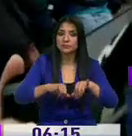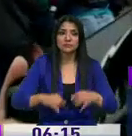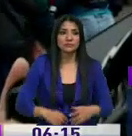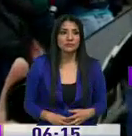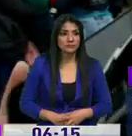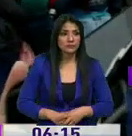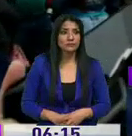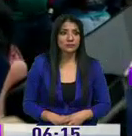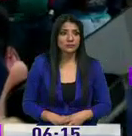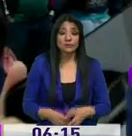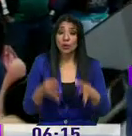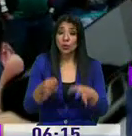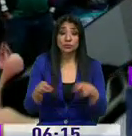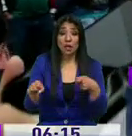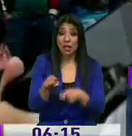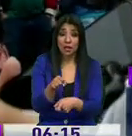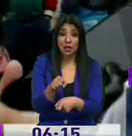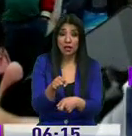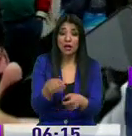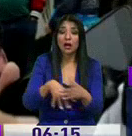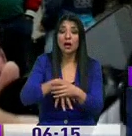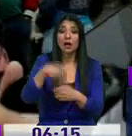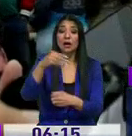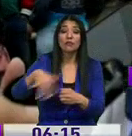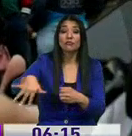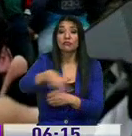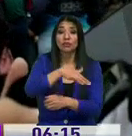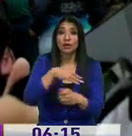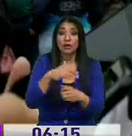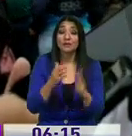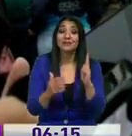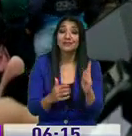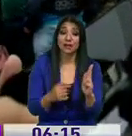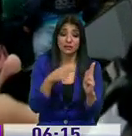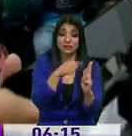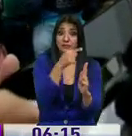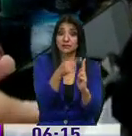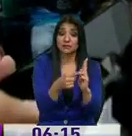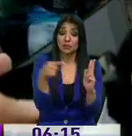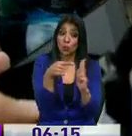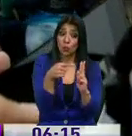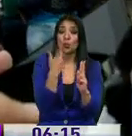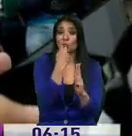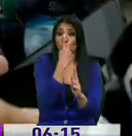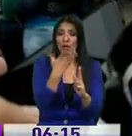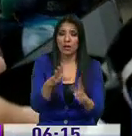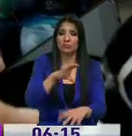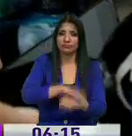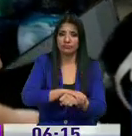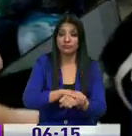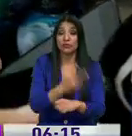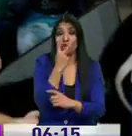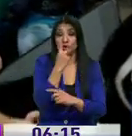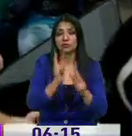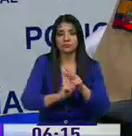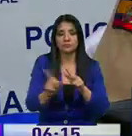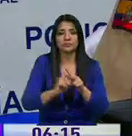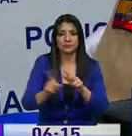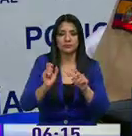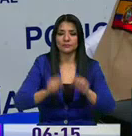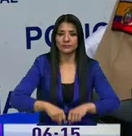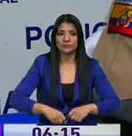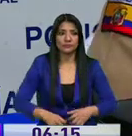se la agresión todo es de la parte de afuera irse son tres personas la una persona está detenida y los otros dos se lograron escapar